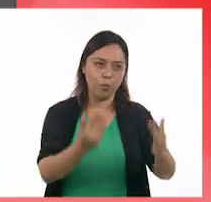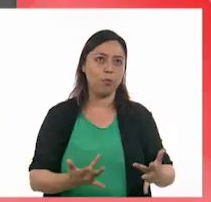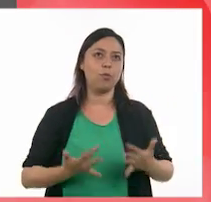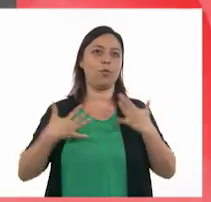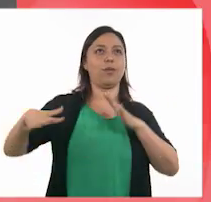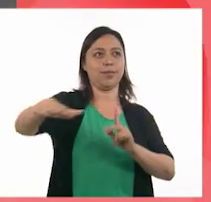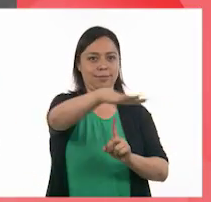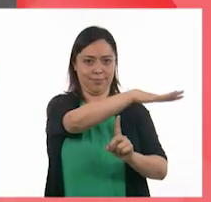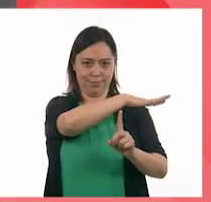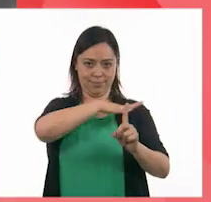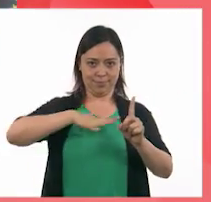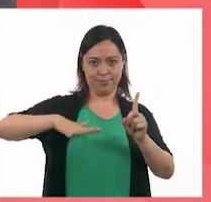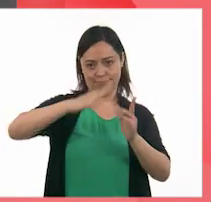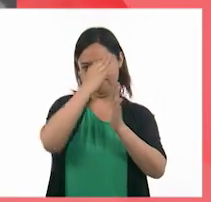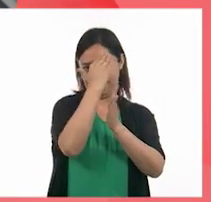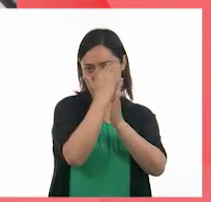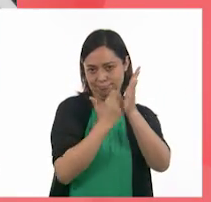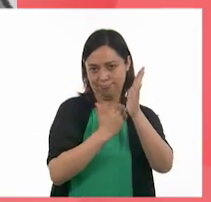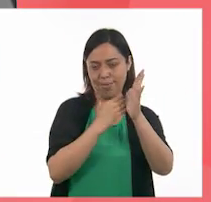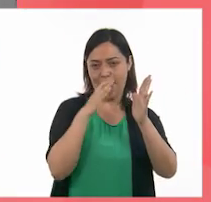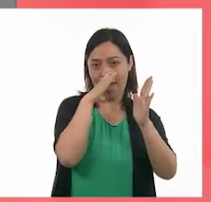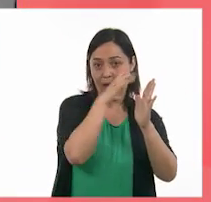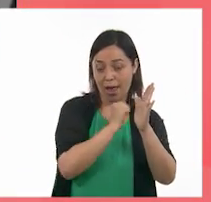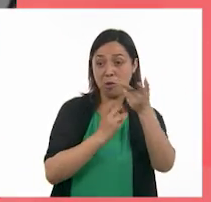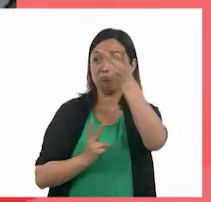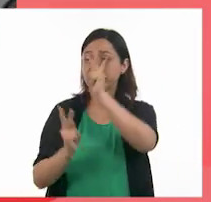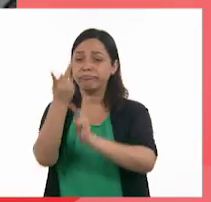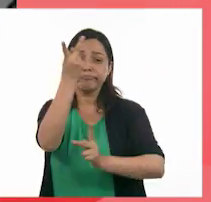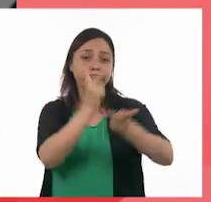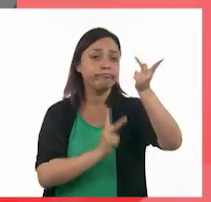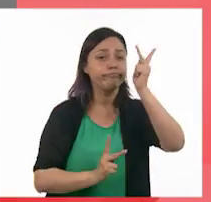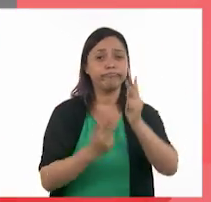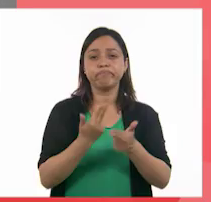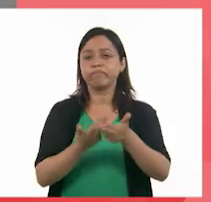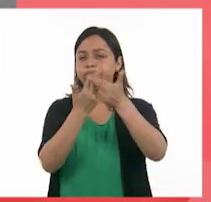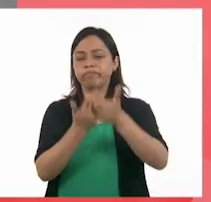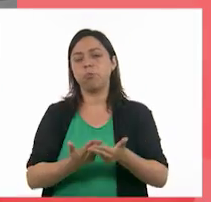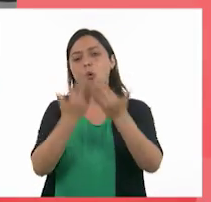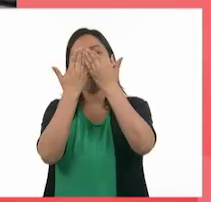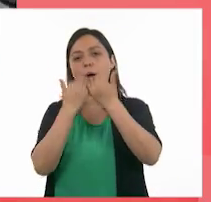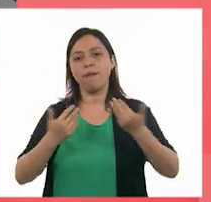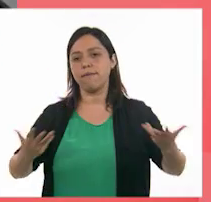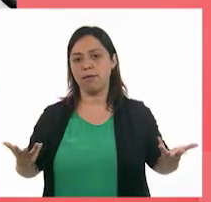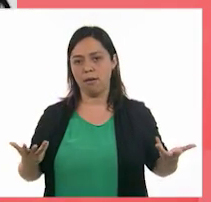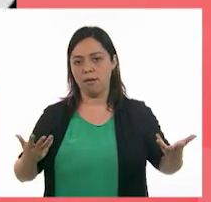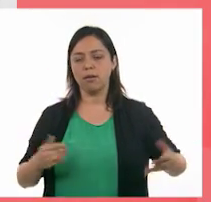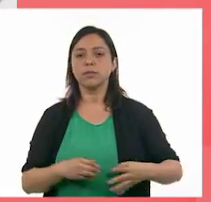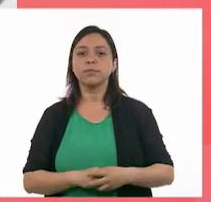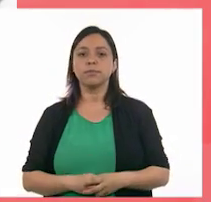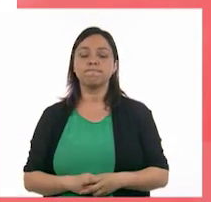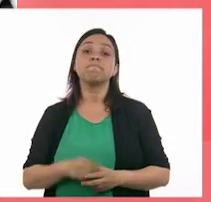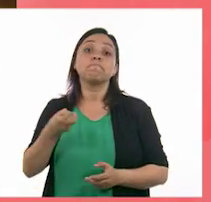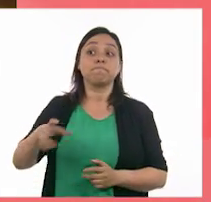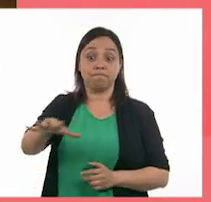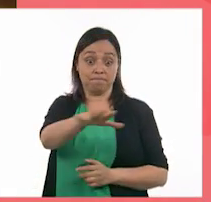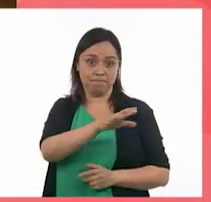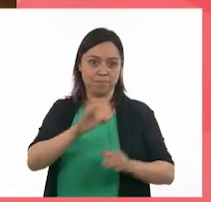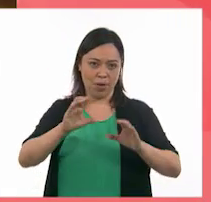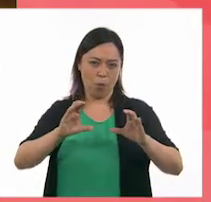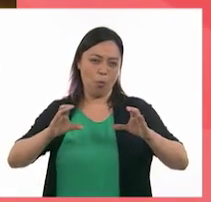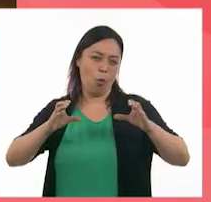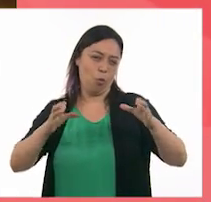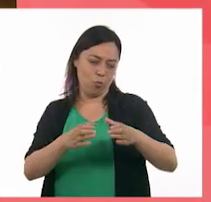ambiente y no había tanta vegetación dentro del entorno. Sin embargo, ellos, al ser una cultura muy